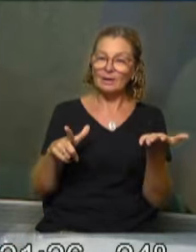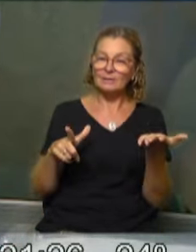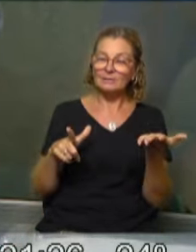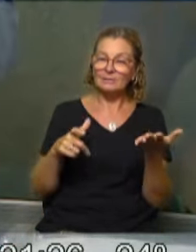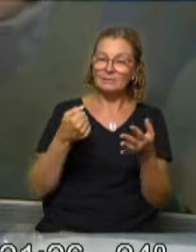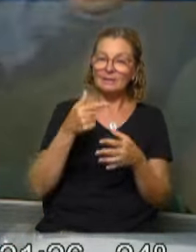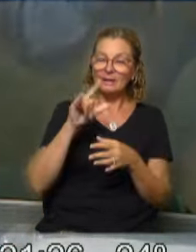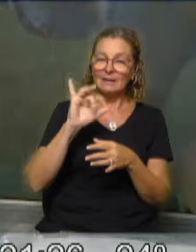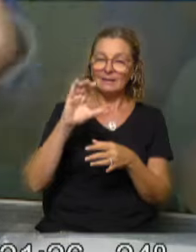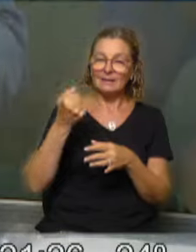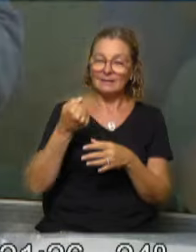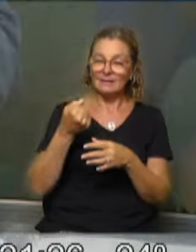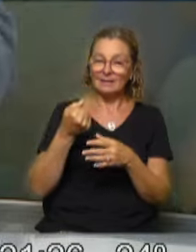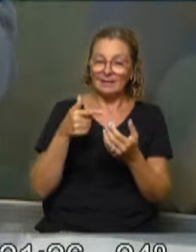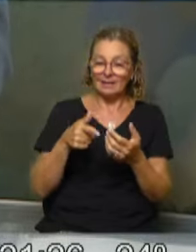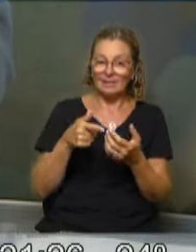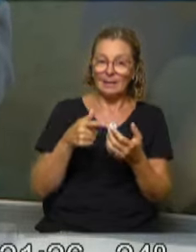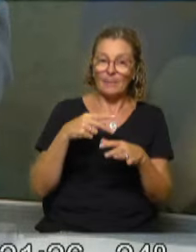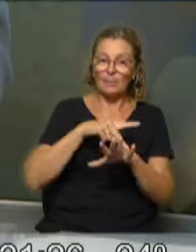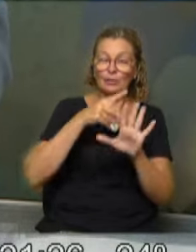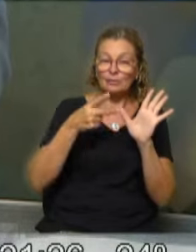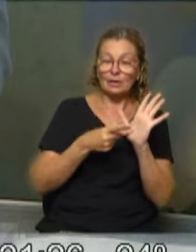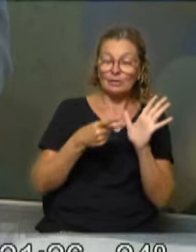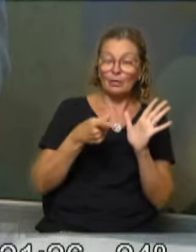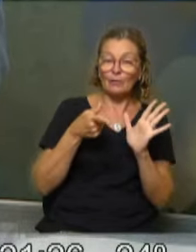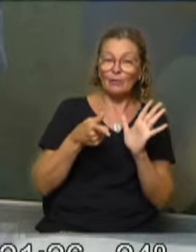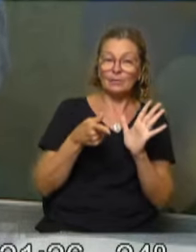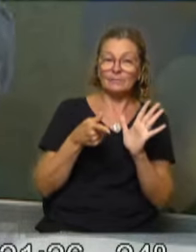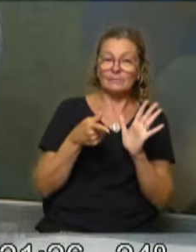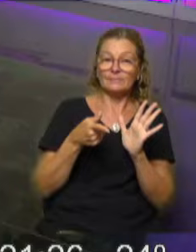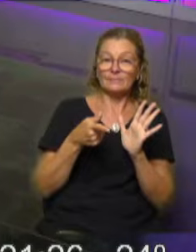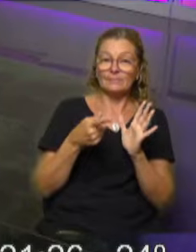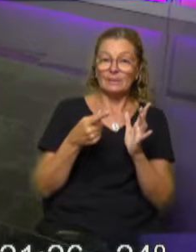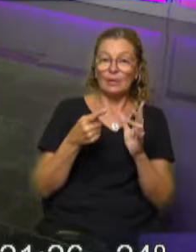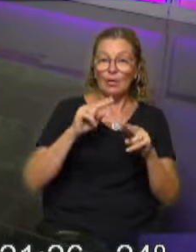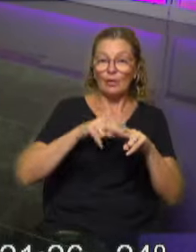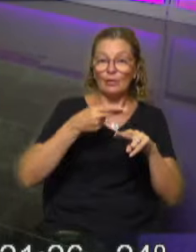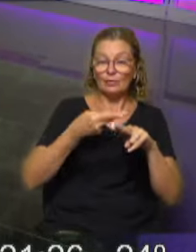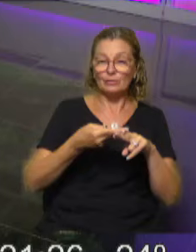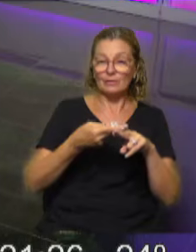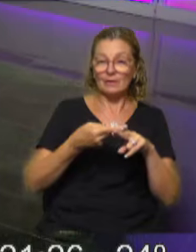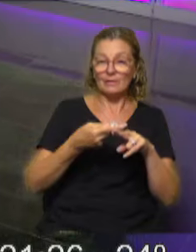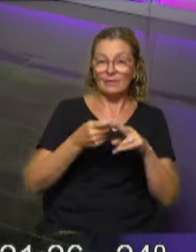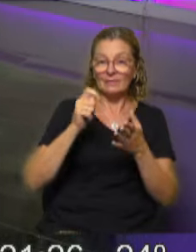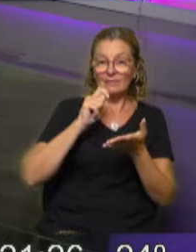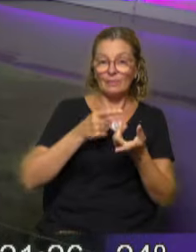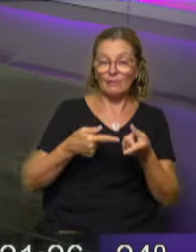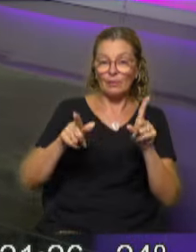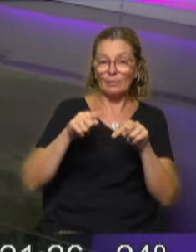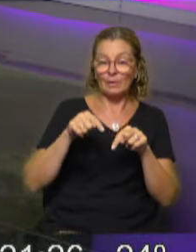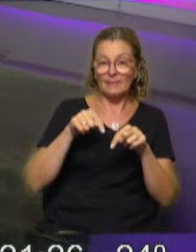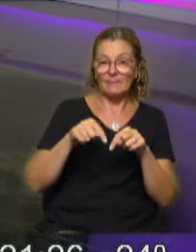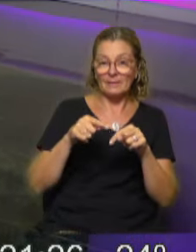de Alicia? Que aparte, a partir de este proyecto que vos tenías, se reeditó también la novela de ella. Bueno,